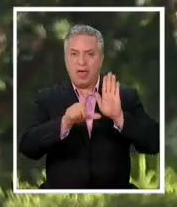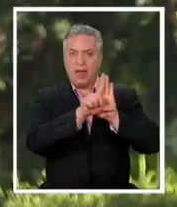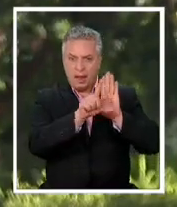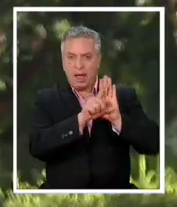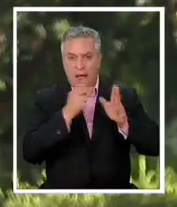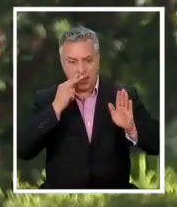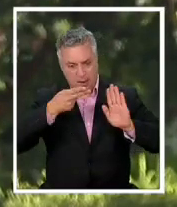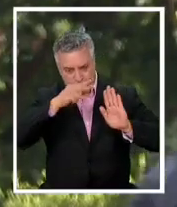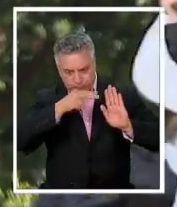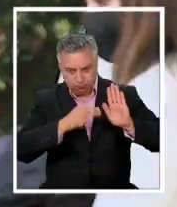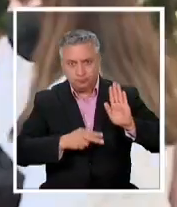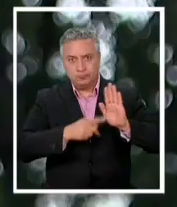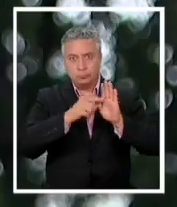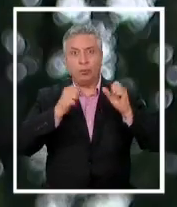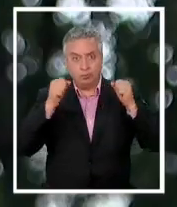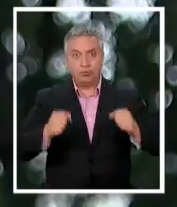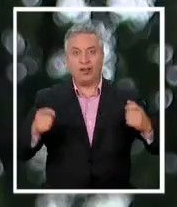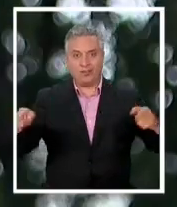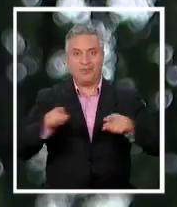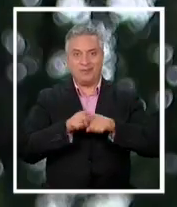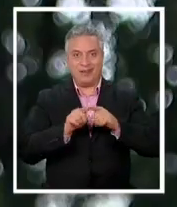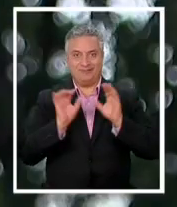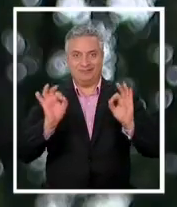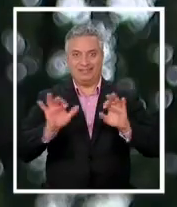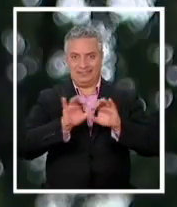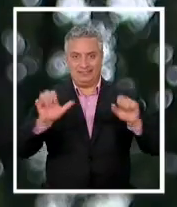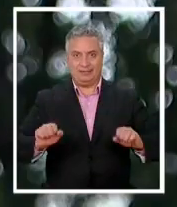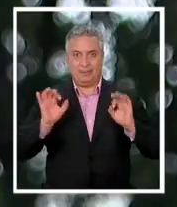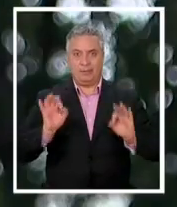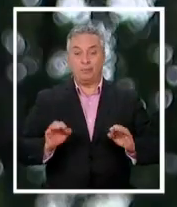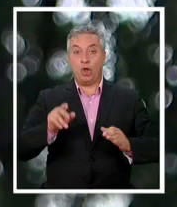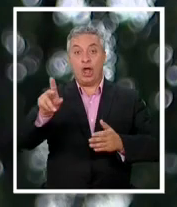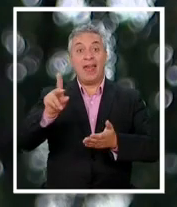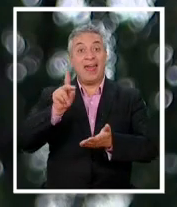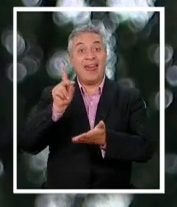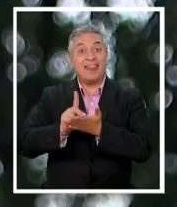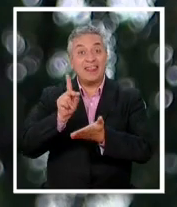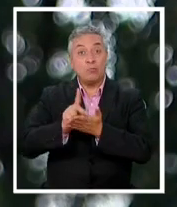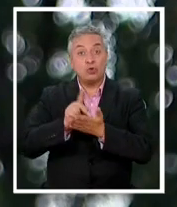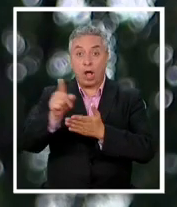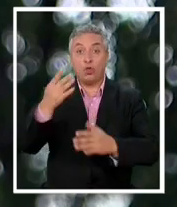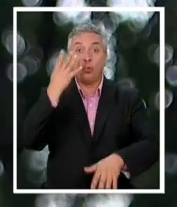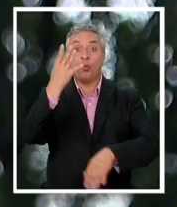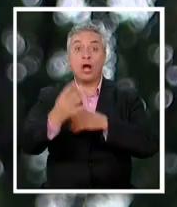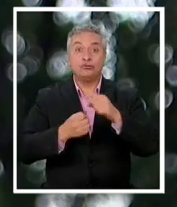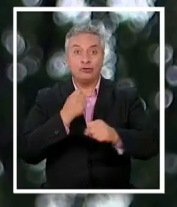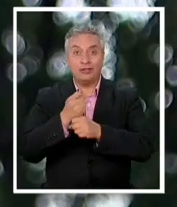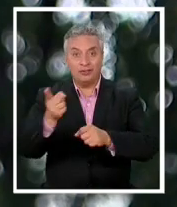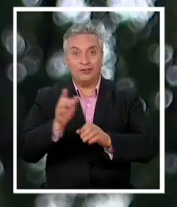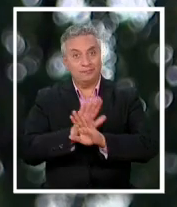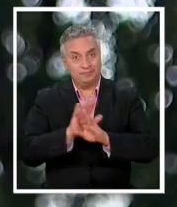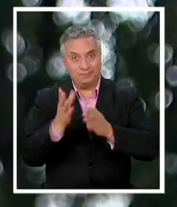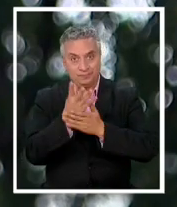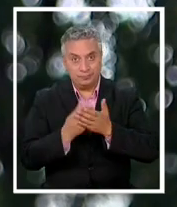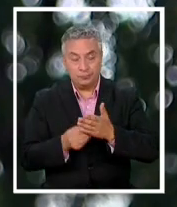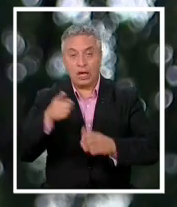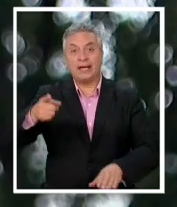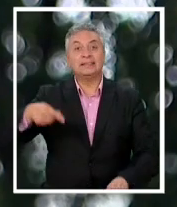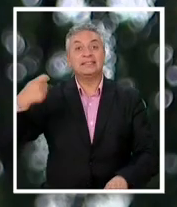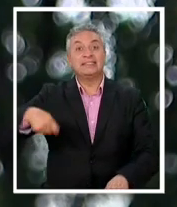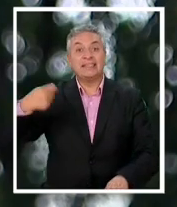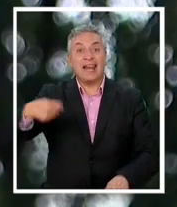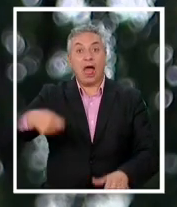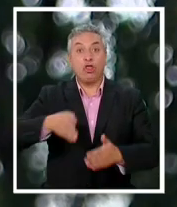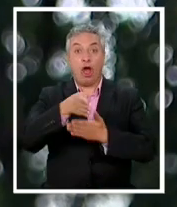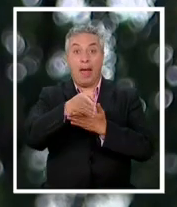permite la integración del sistema. Respecto a los diputados, terminan su periodo en 4 años. Respecto a los senadores, la mitad del Senado va a cumplir su